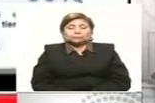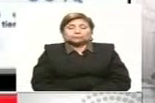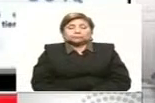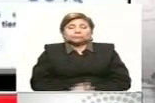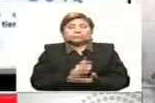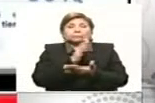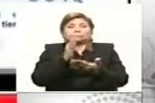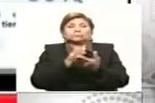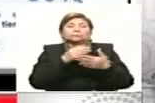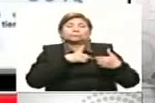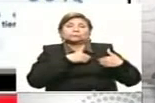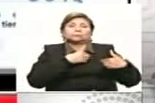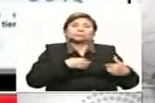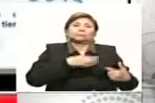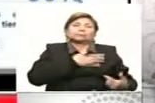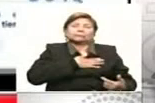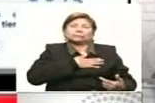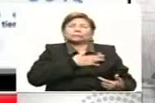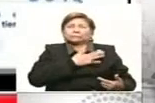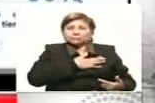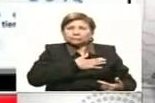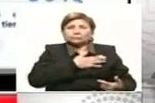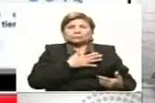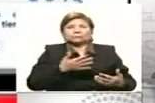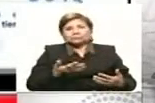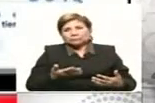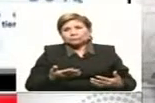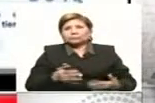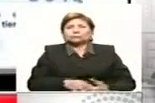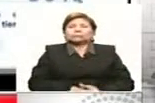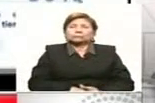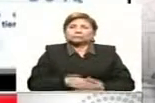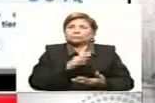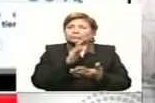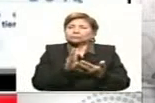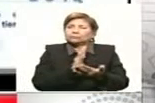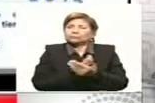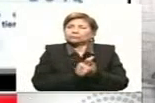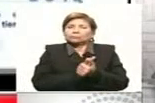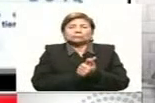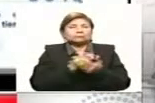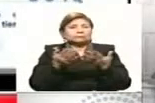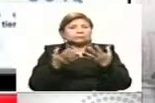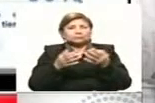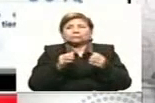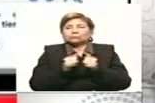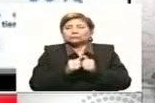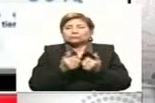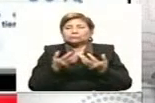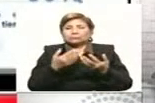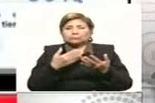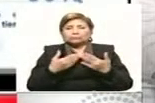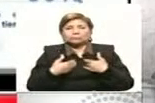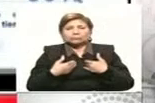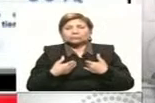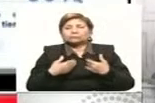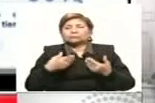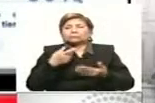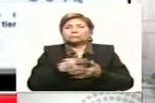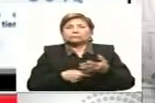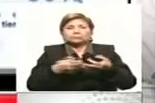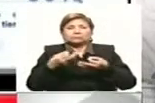problemas cardíacos. Es muy importante este aspecto y tener unas aspiraciones a disponer los